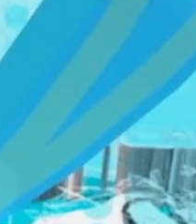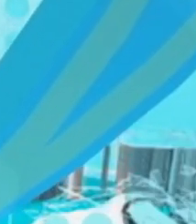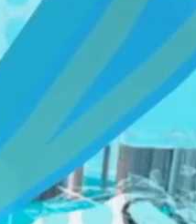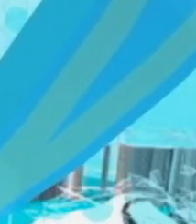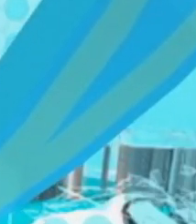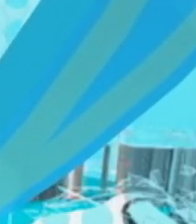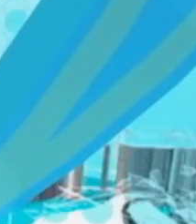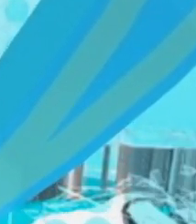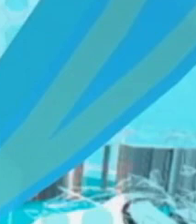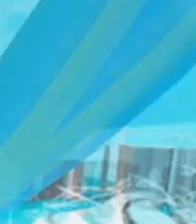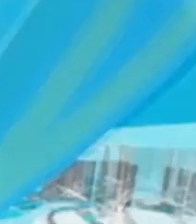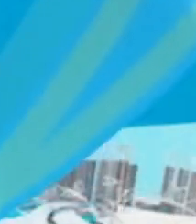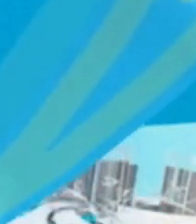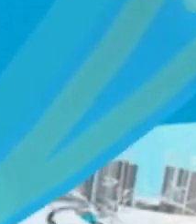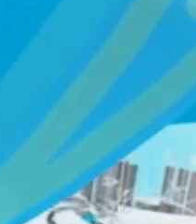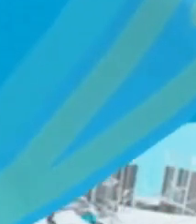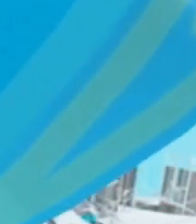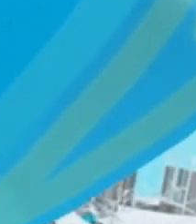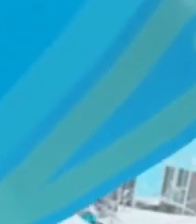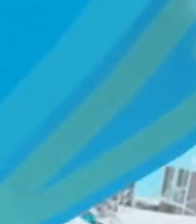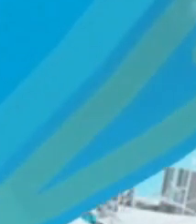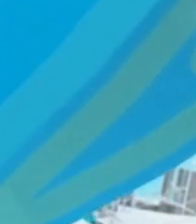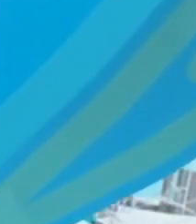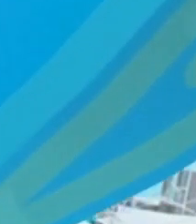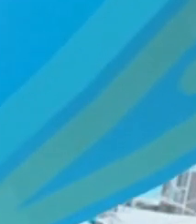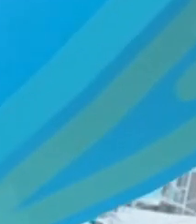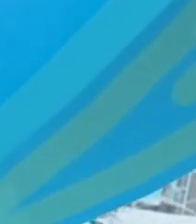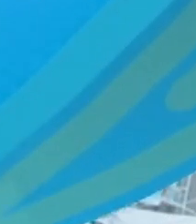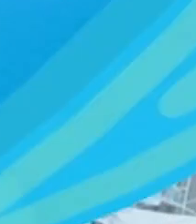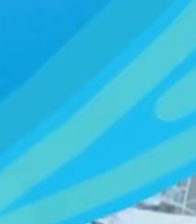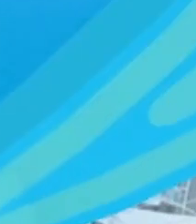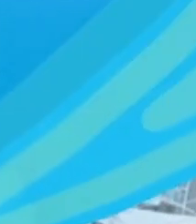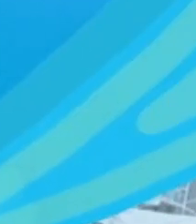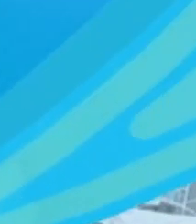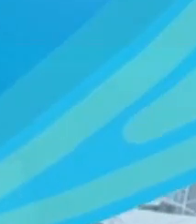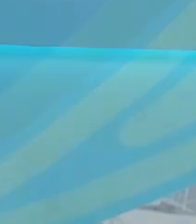Banco Popular presenta El Tipo de Cambio.